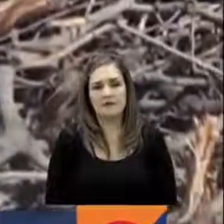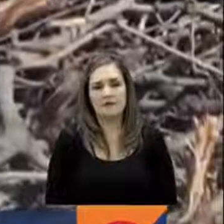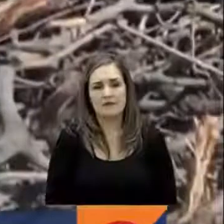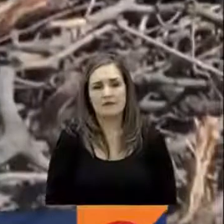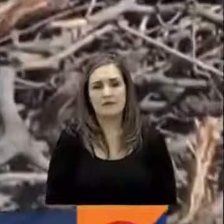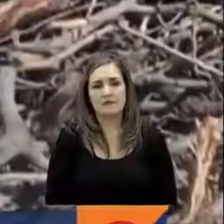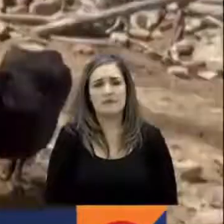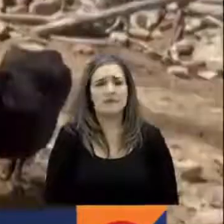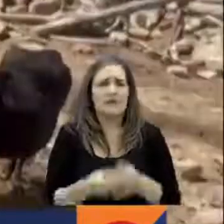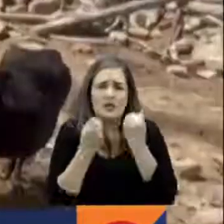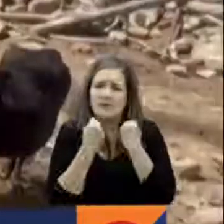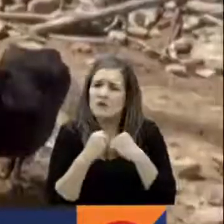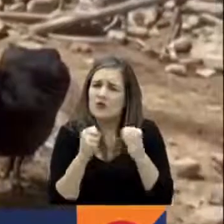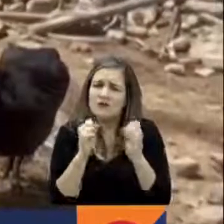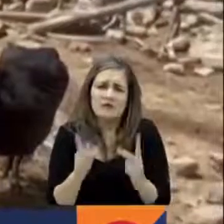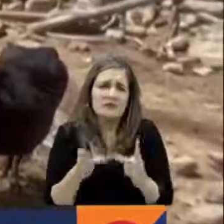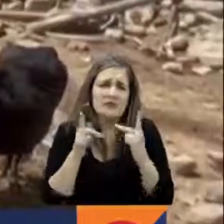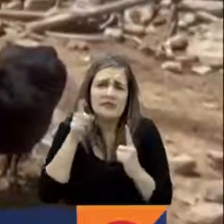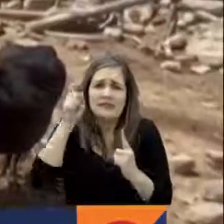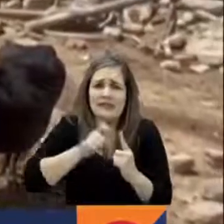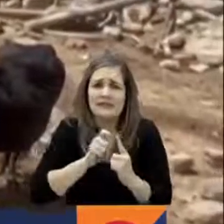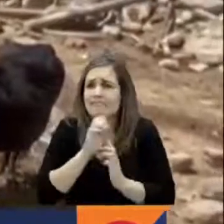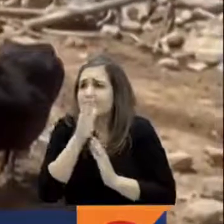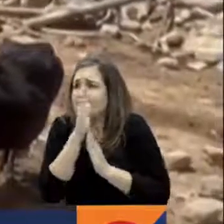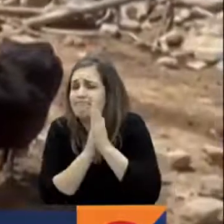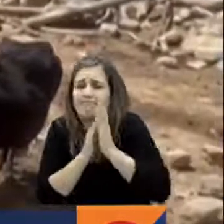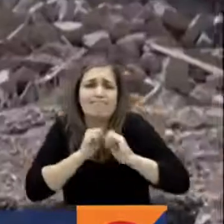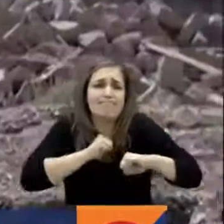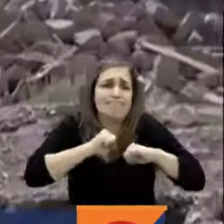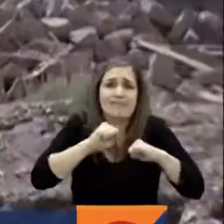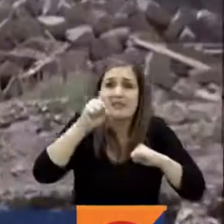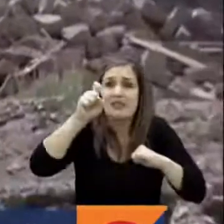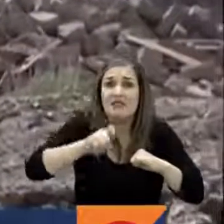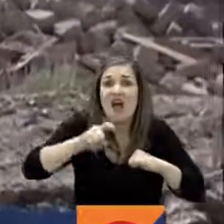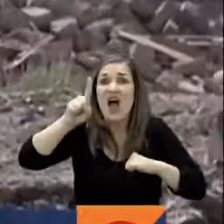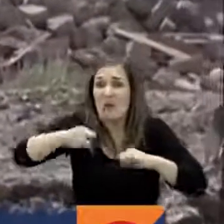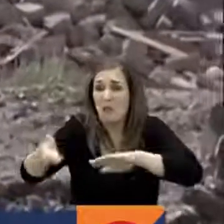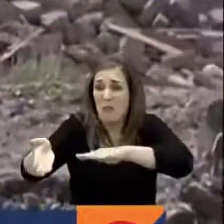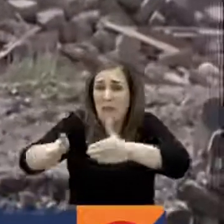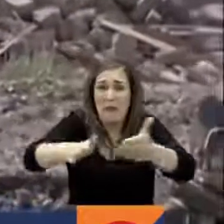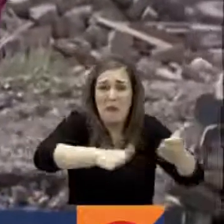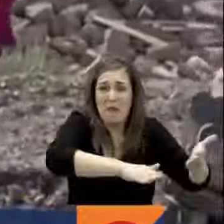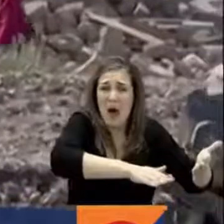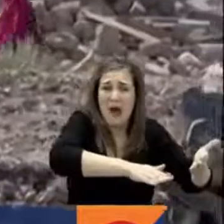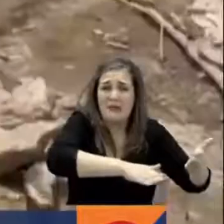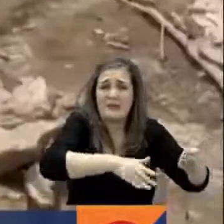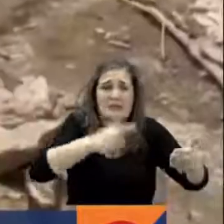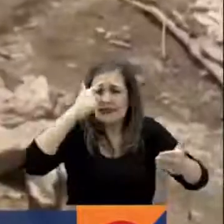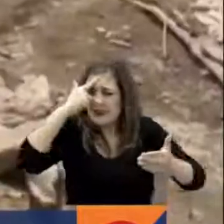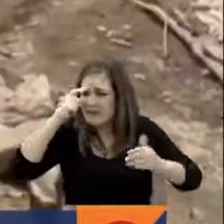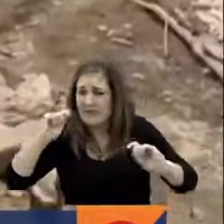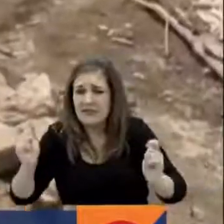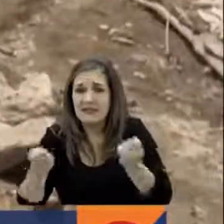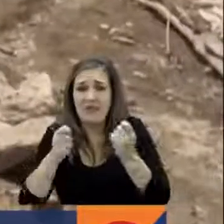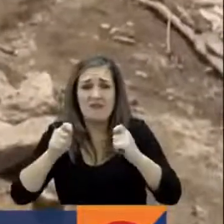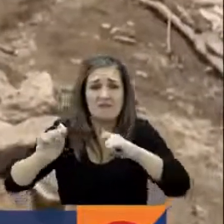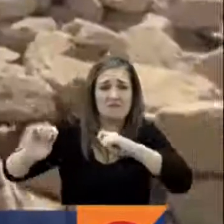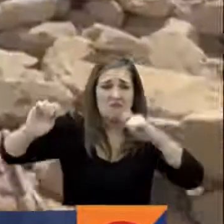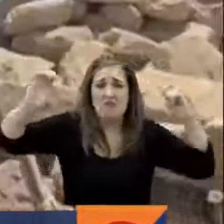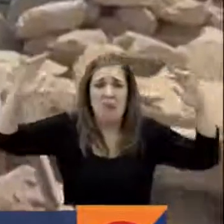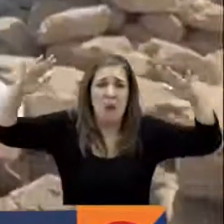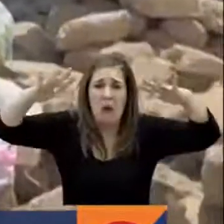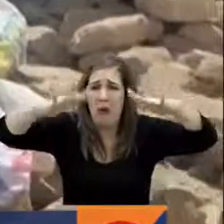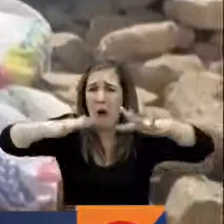Aferrarse con fuerza a la vida es el instinto para aquellos que no sucumbieron con el terremoto. El epicentro del sismo que redujo la